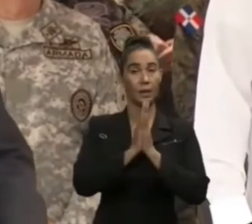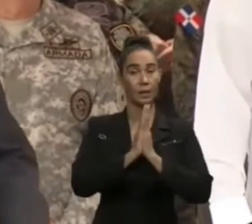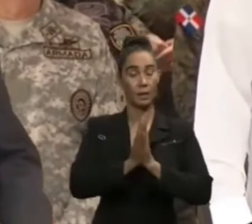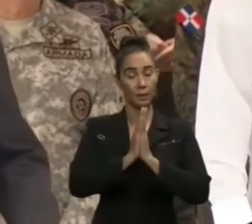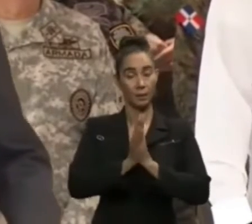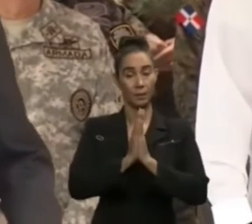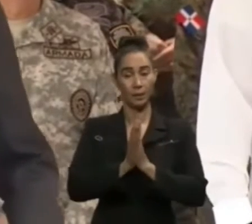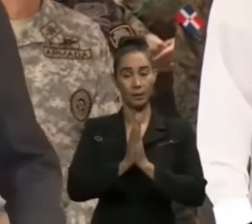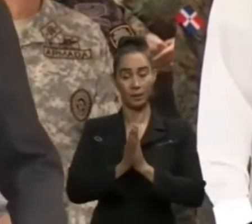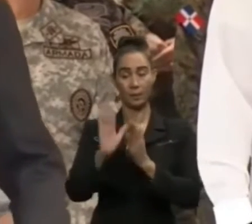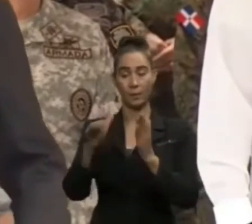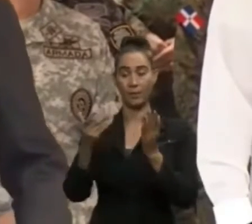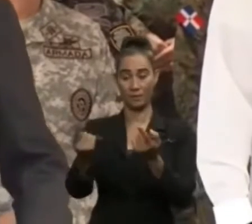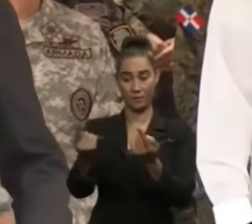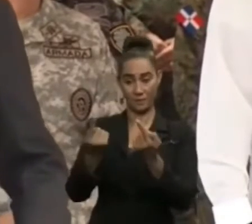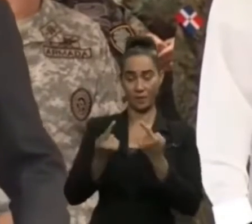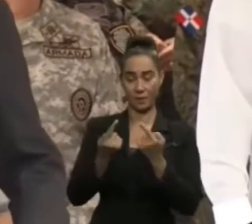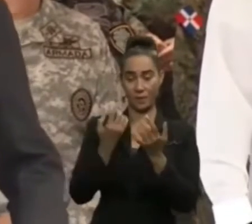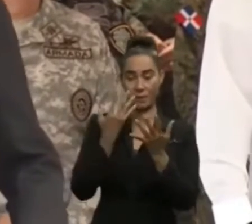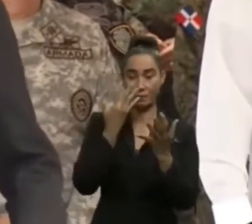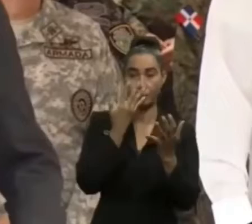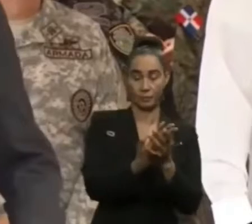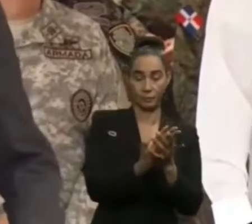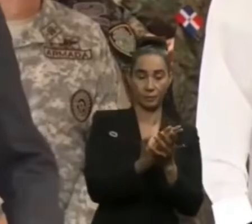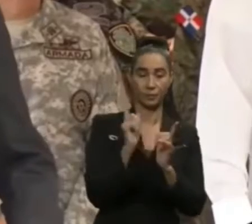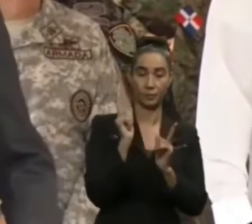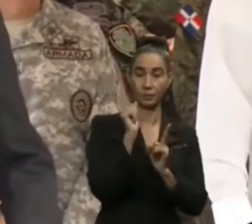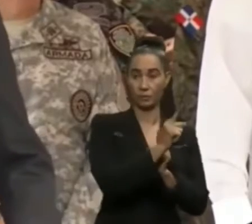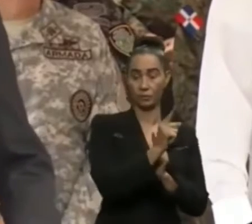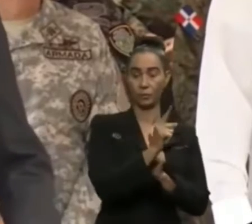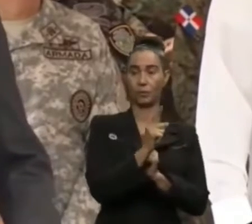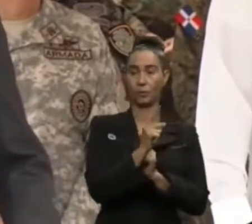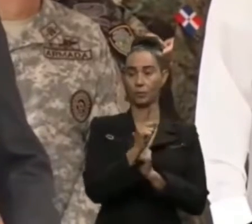que lo hagan y se entreguen de una manera pacífica.